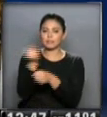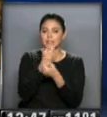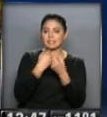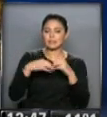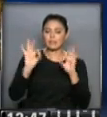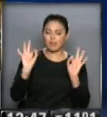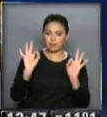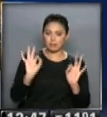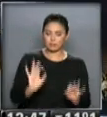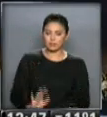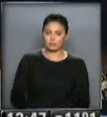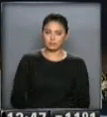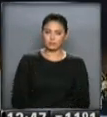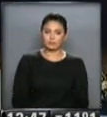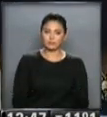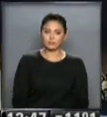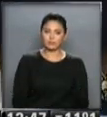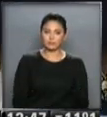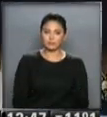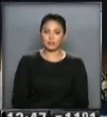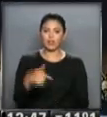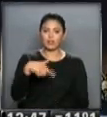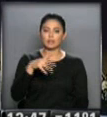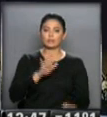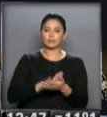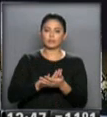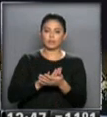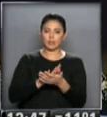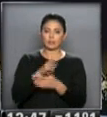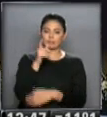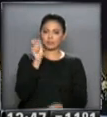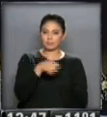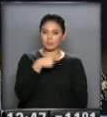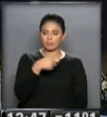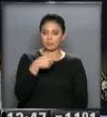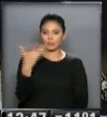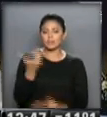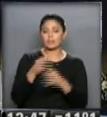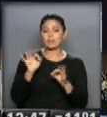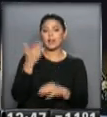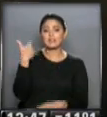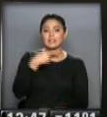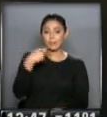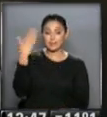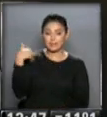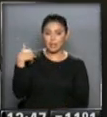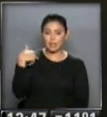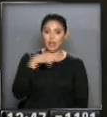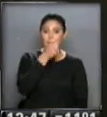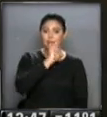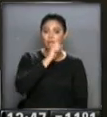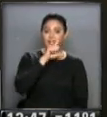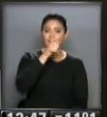más extrema situación de vulnerabilidad la esclavitud la iniciativa se debe a que la semana pasada el